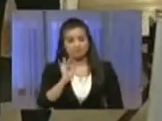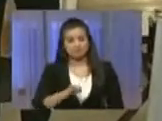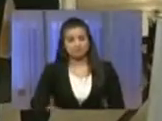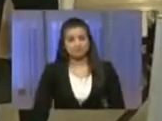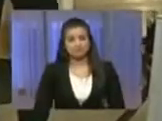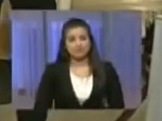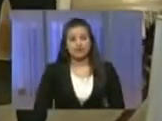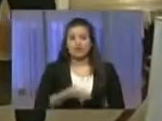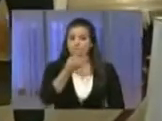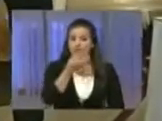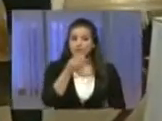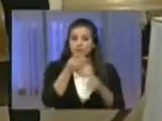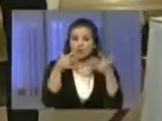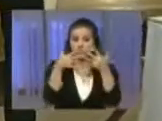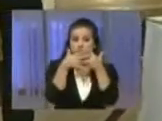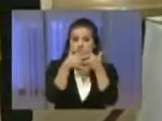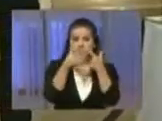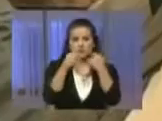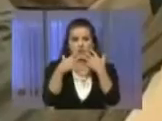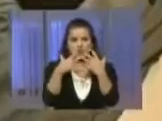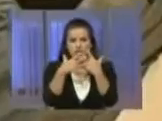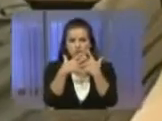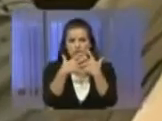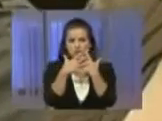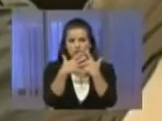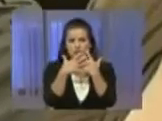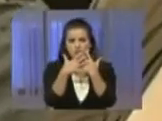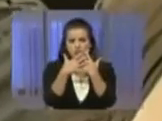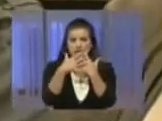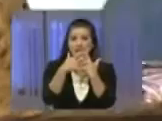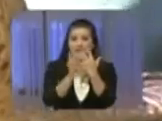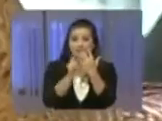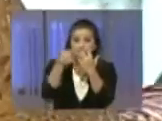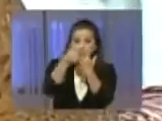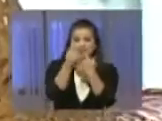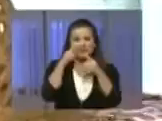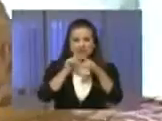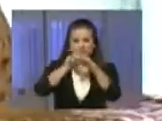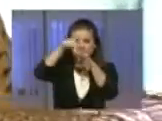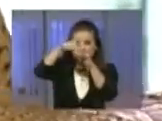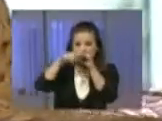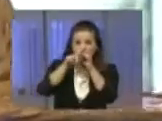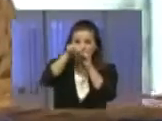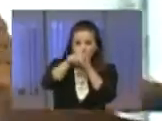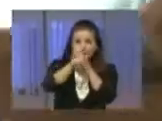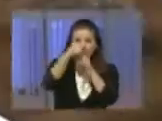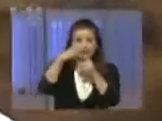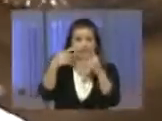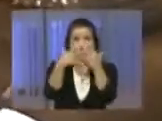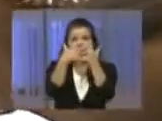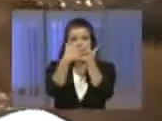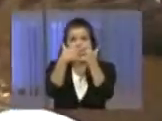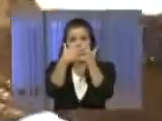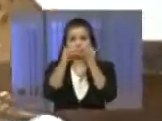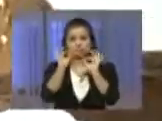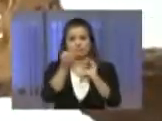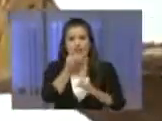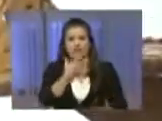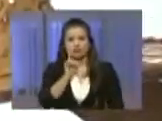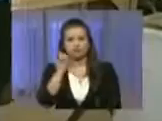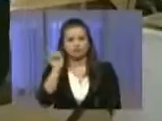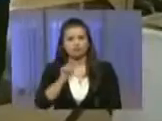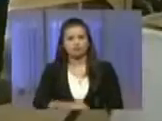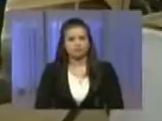bella artesanía tejido a mano Estos son lo que